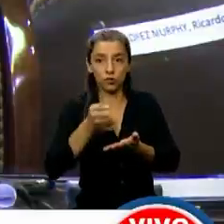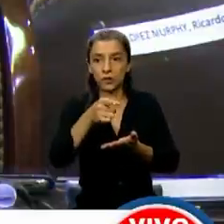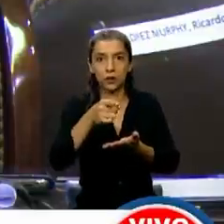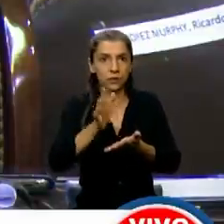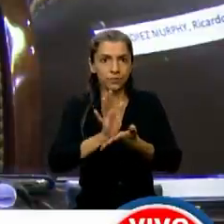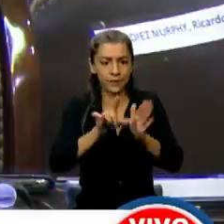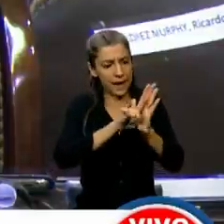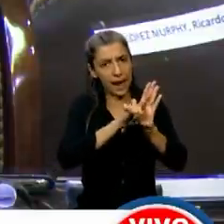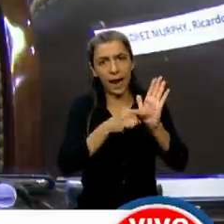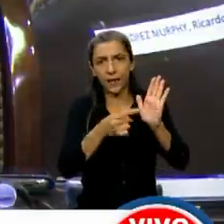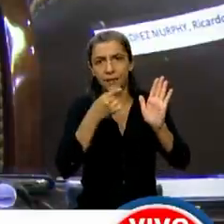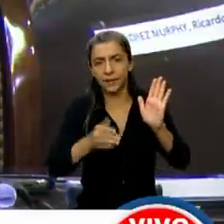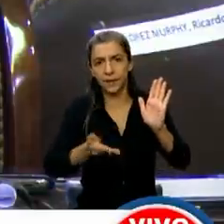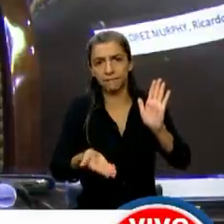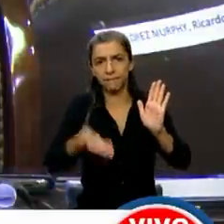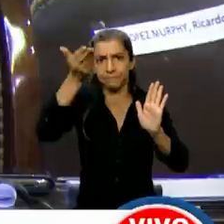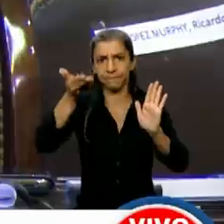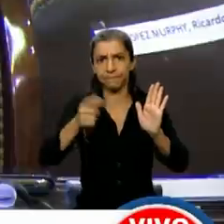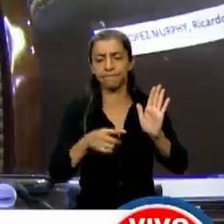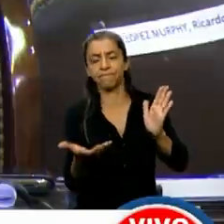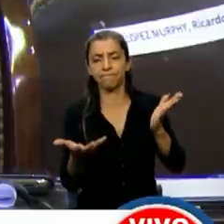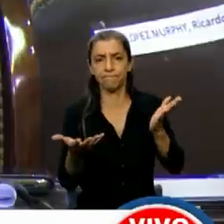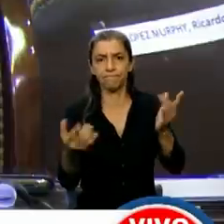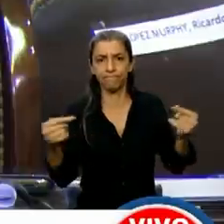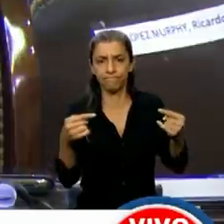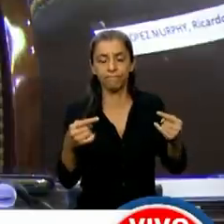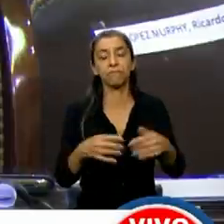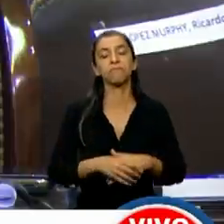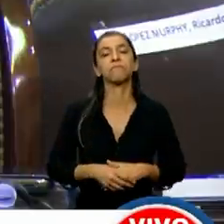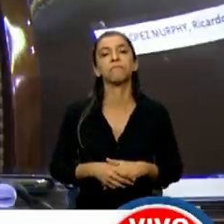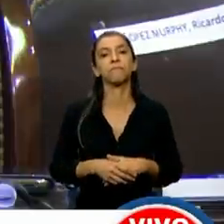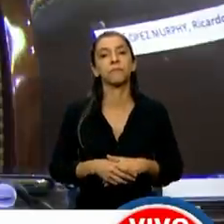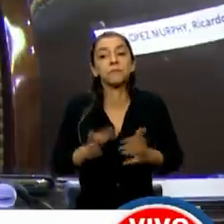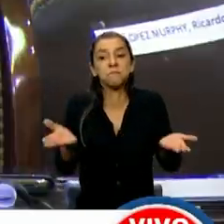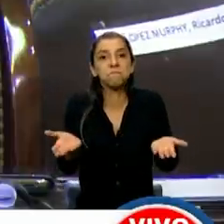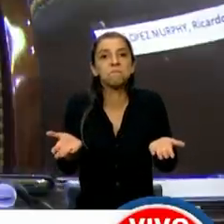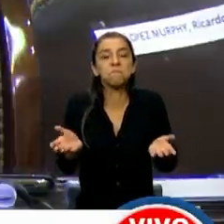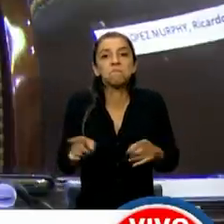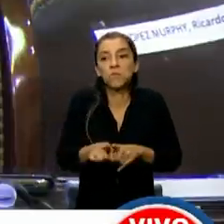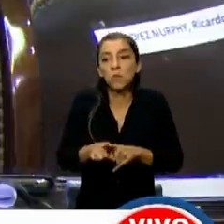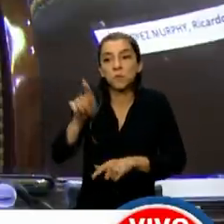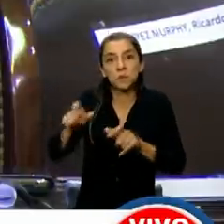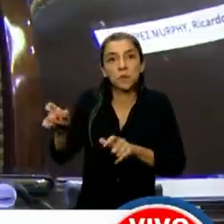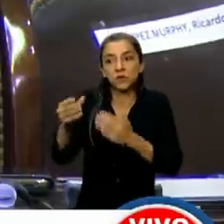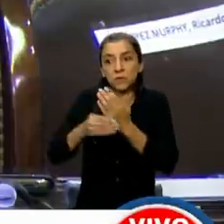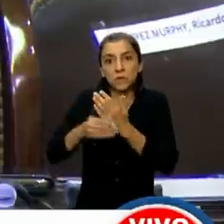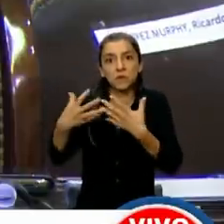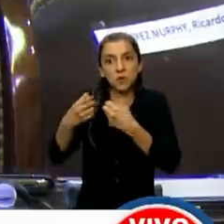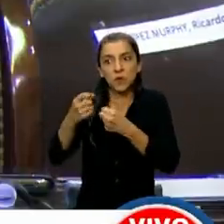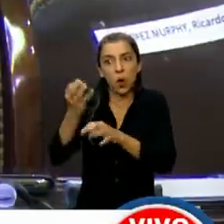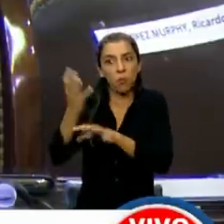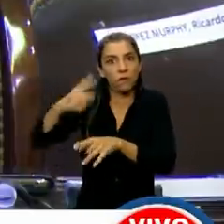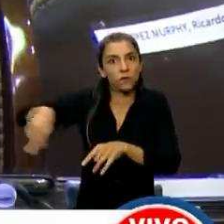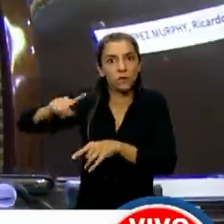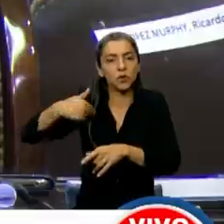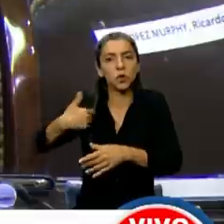que la ley establece pero por otro lado la los funcionarios del ministerio de salud nos hablaron de